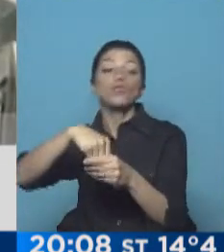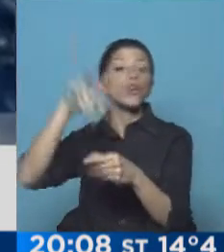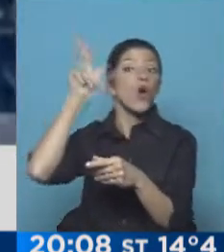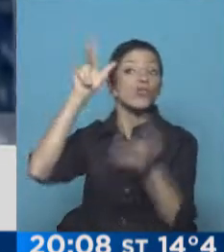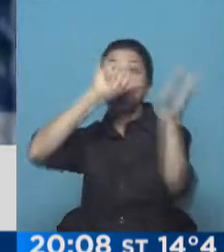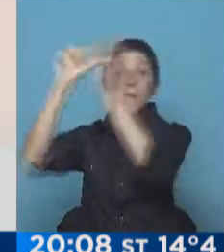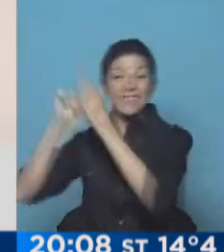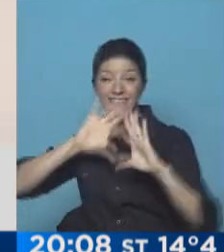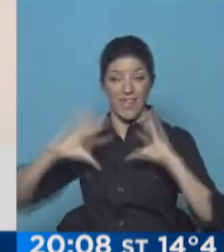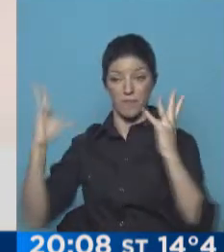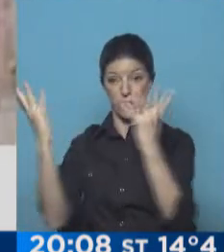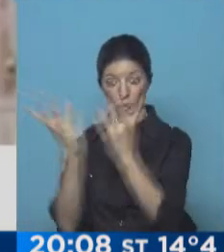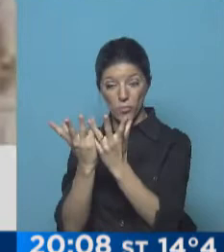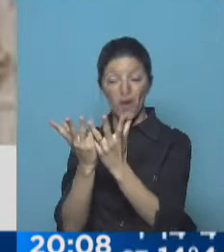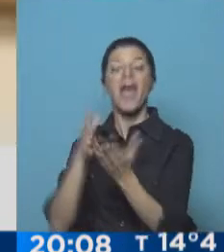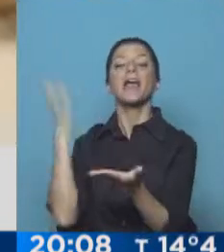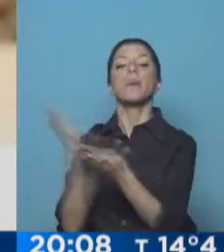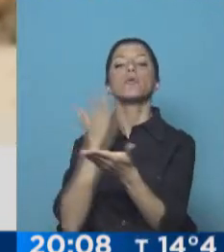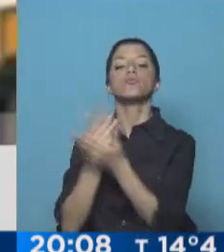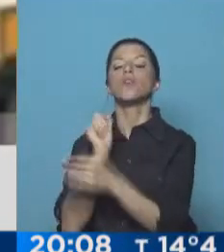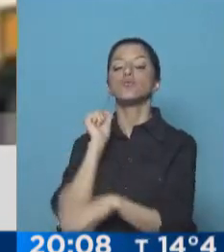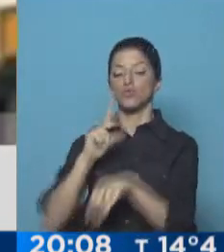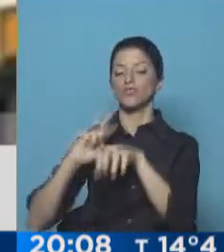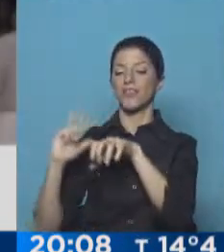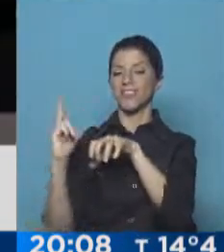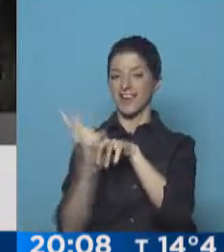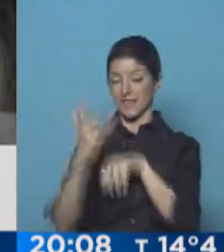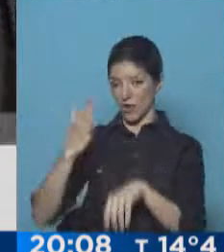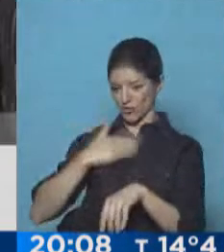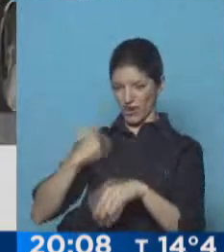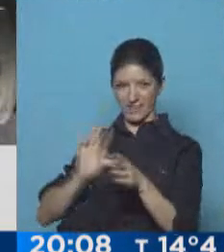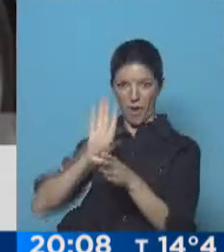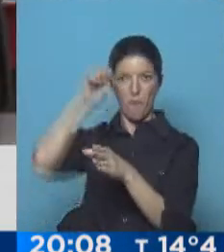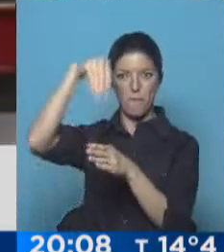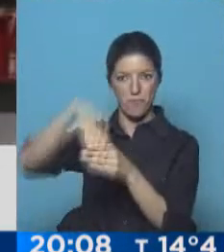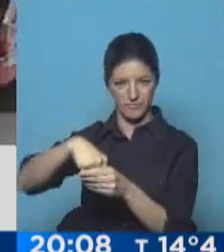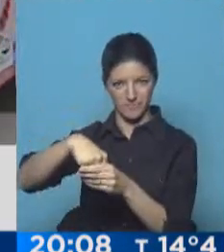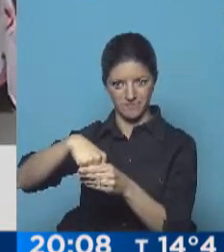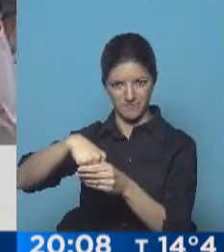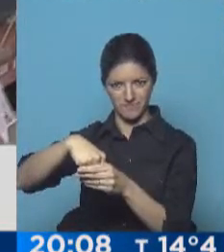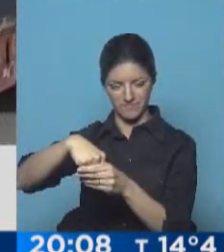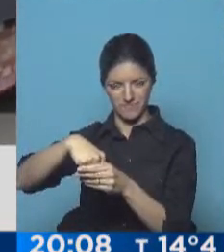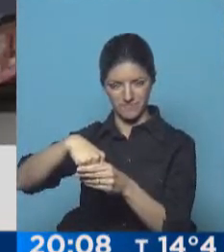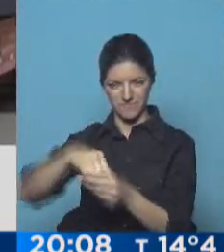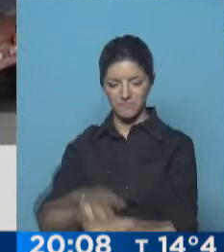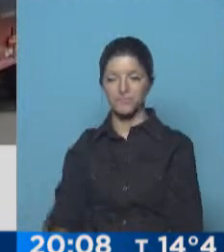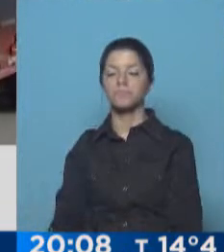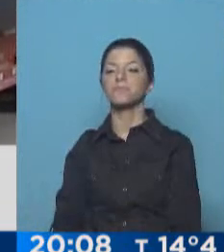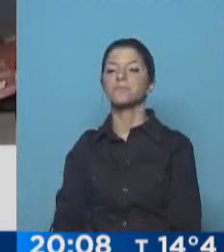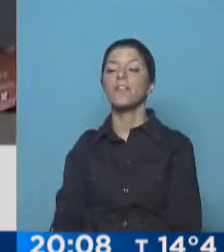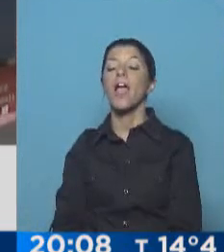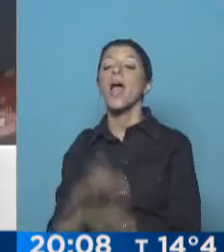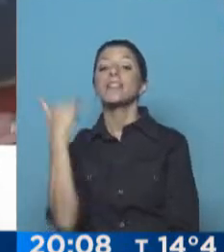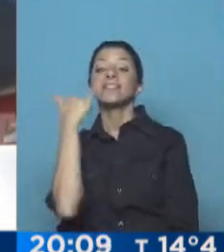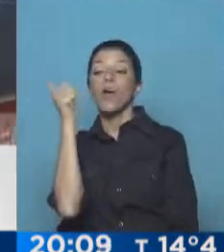del mundo capaces de producir sus propios satélites geoestacionarios. Una vez culminados